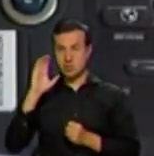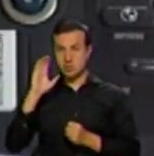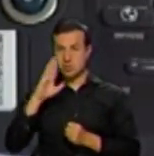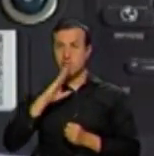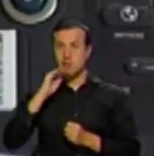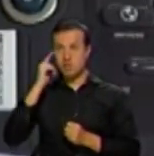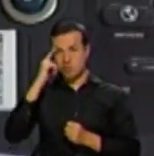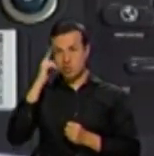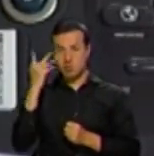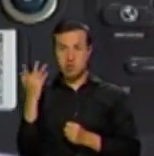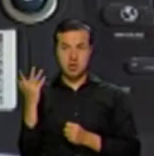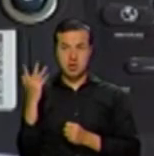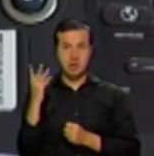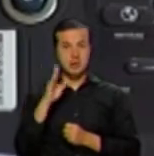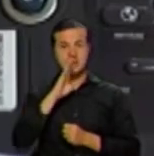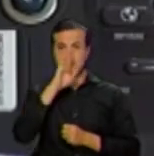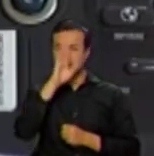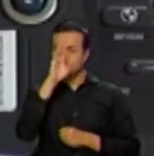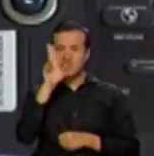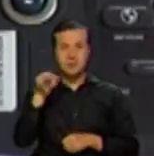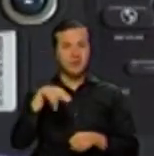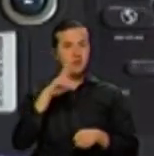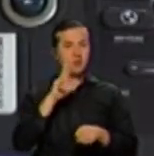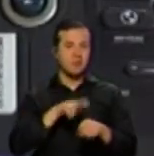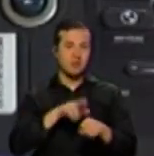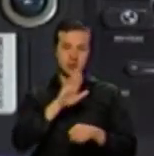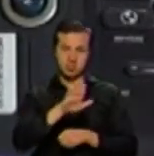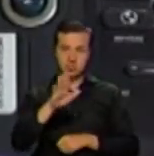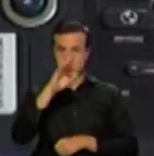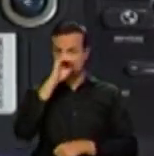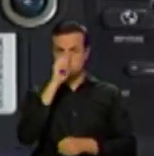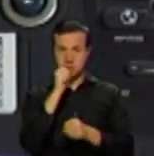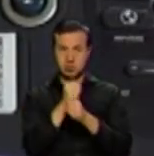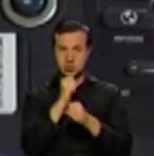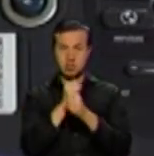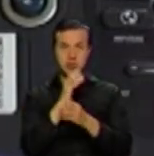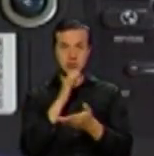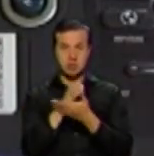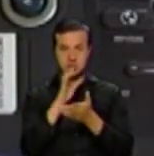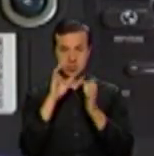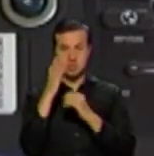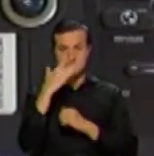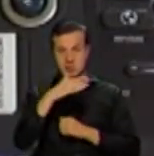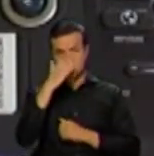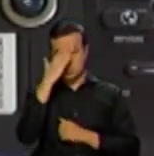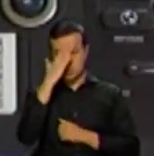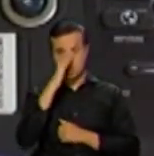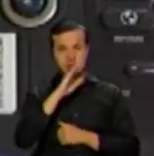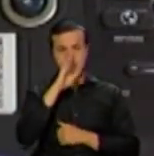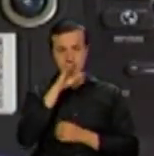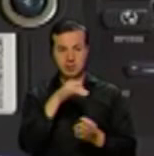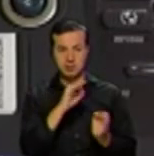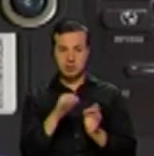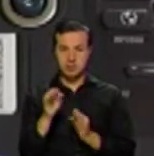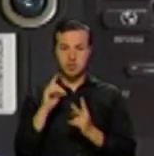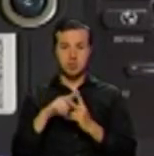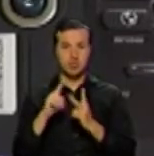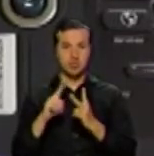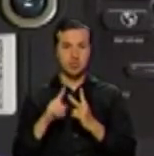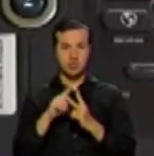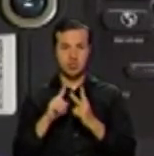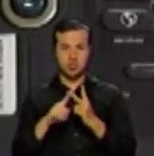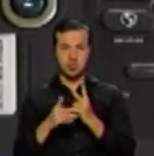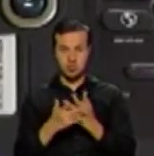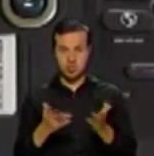eso ocurre siempre, Eduardo, y tú que has trabajado en medio de comunicación lo sabes, pero no se trata de